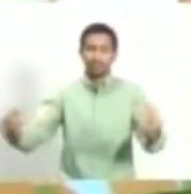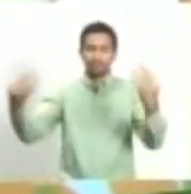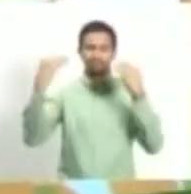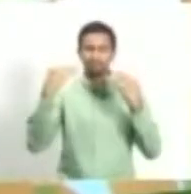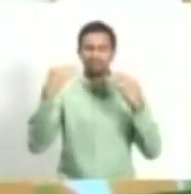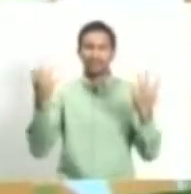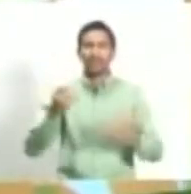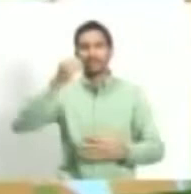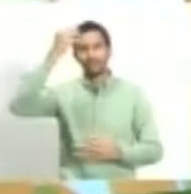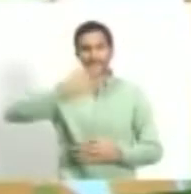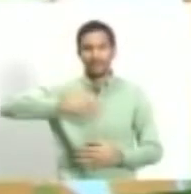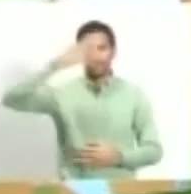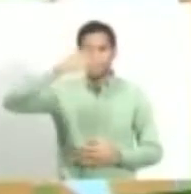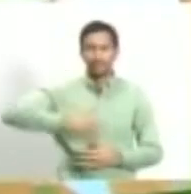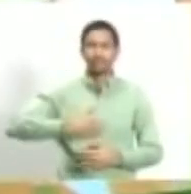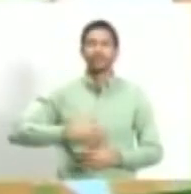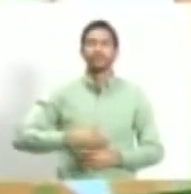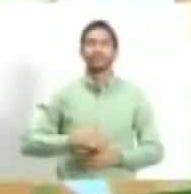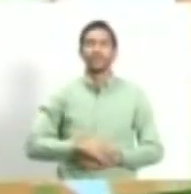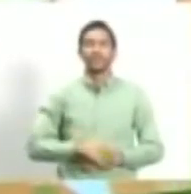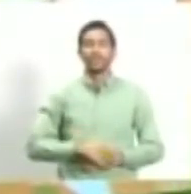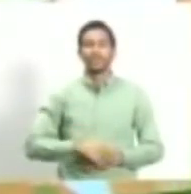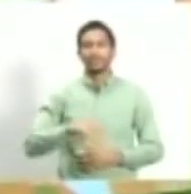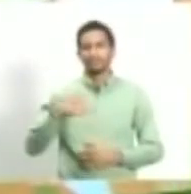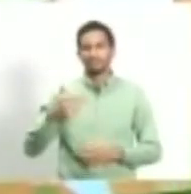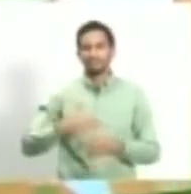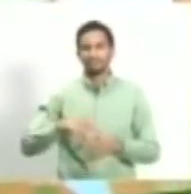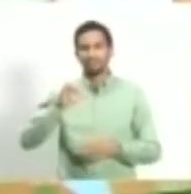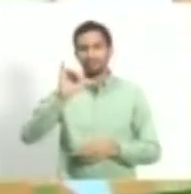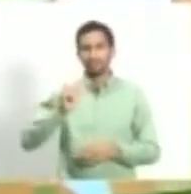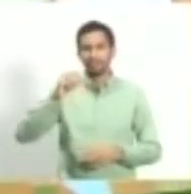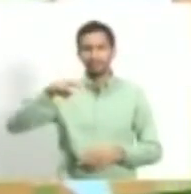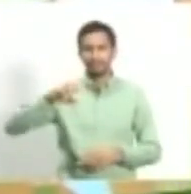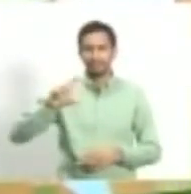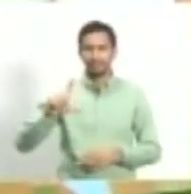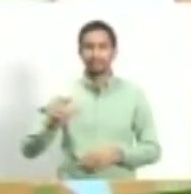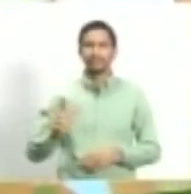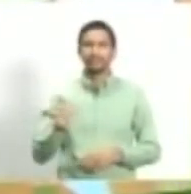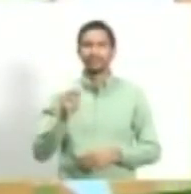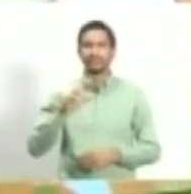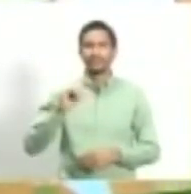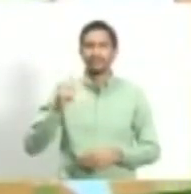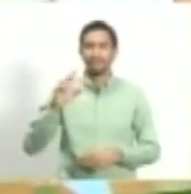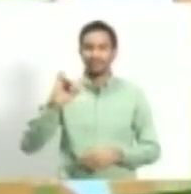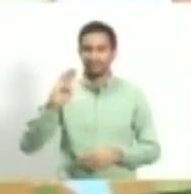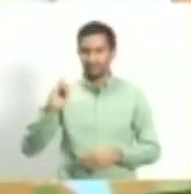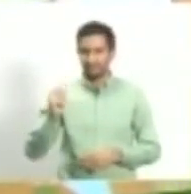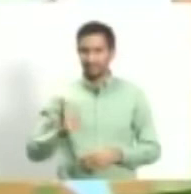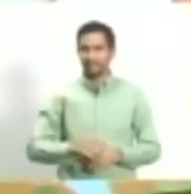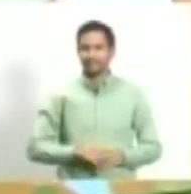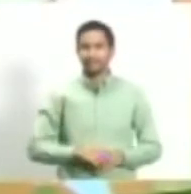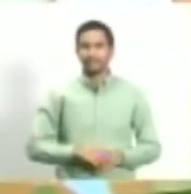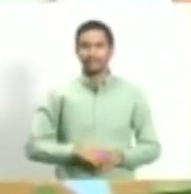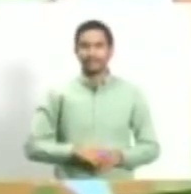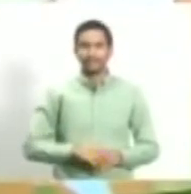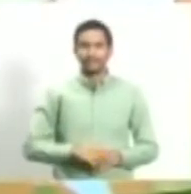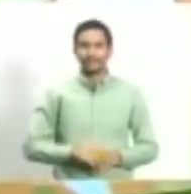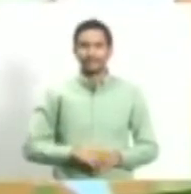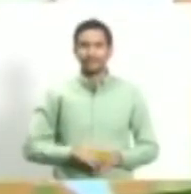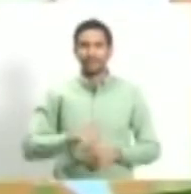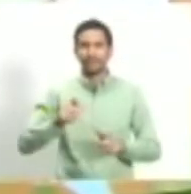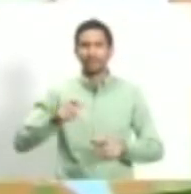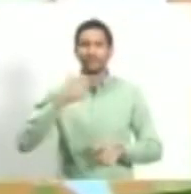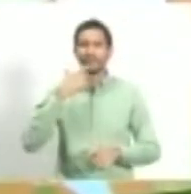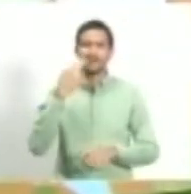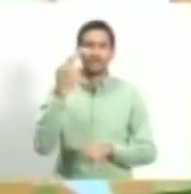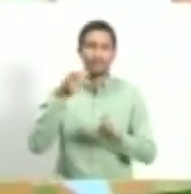Facebook. Ellos para el día de hoy son Yamel Arabia. También está Jesús Rico Camacho desde Malabrigo, Magdalena. Mario Echeverría y Nelson Rocha